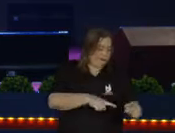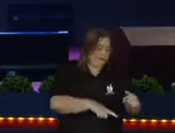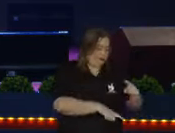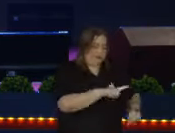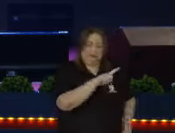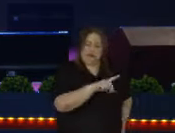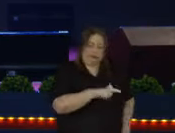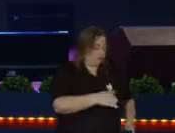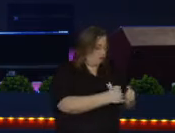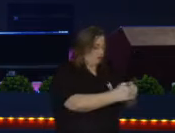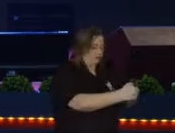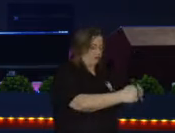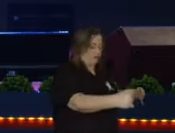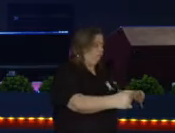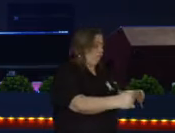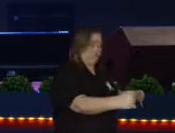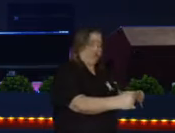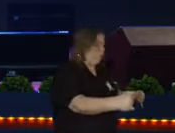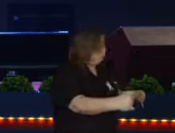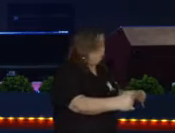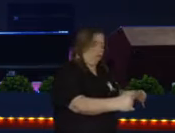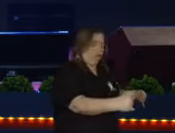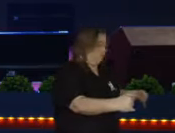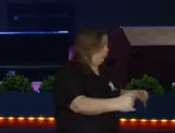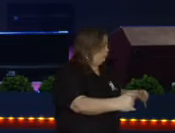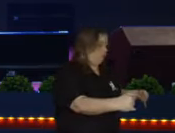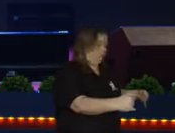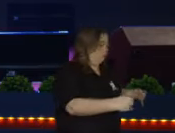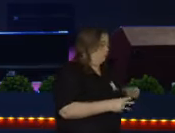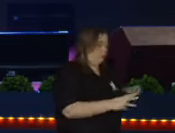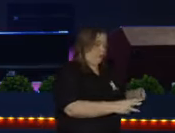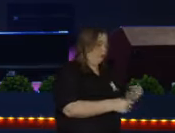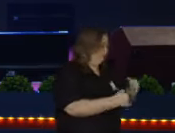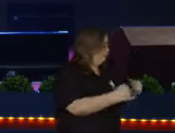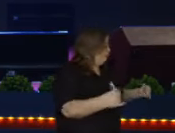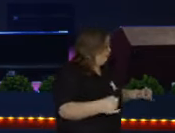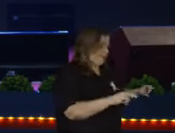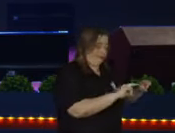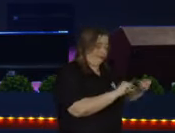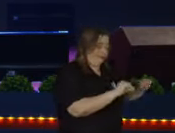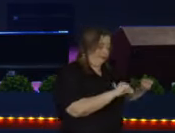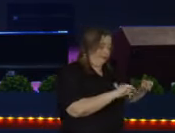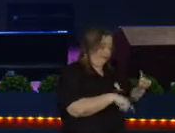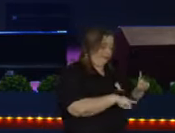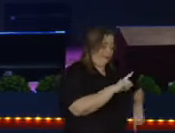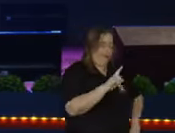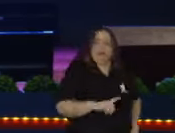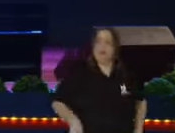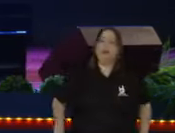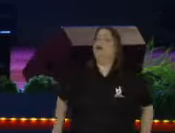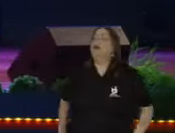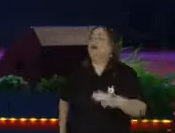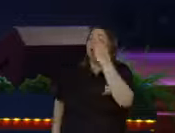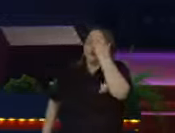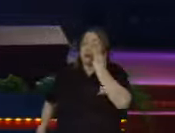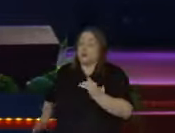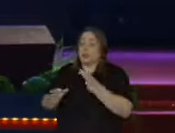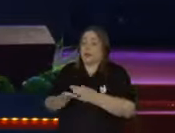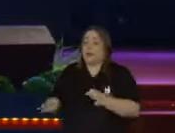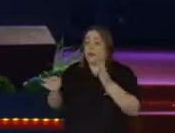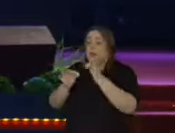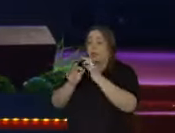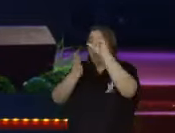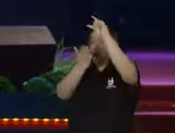a cortar las estrategias al enemigo en estos próximos minutos. Por eso es tan importante la palabra